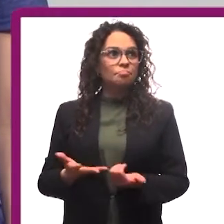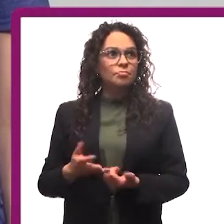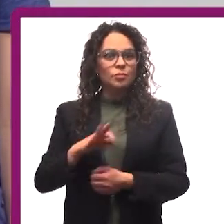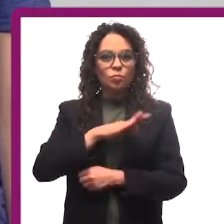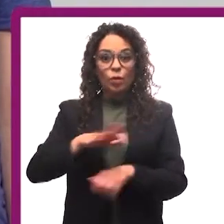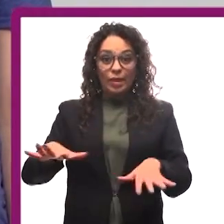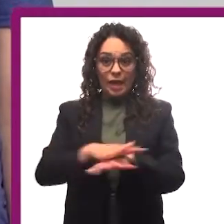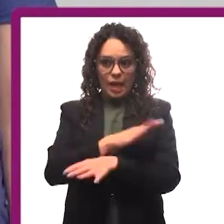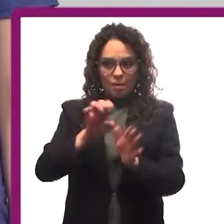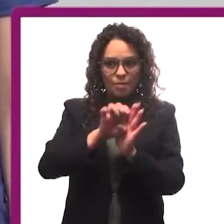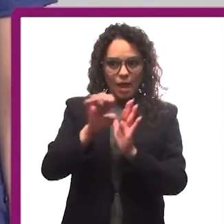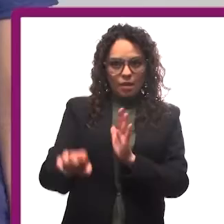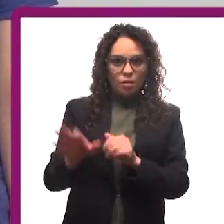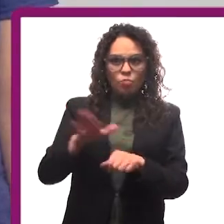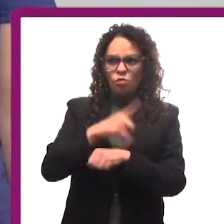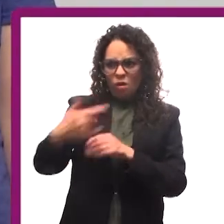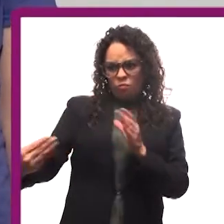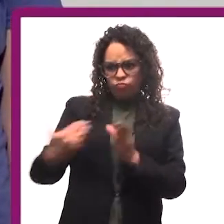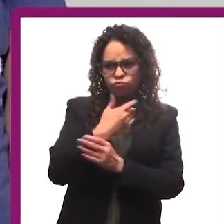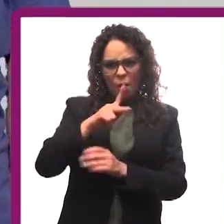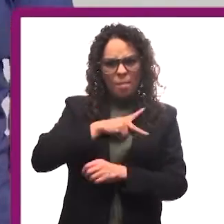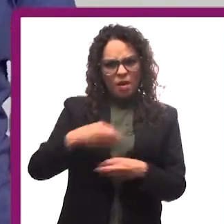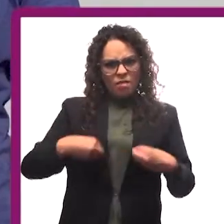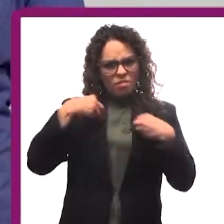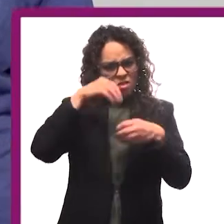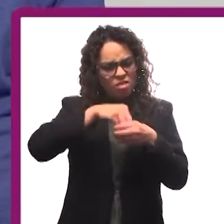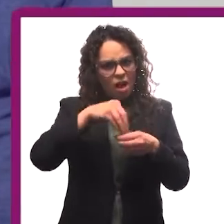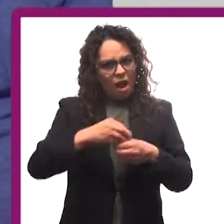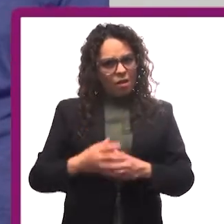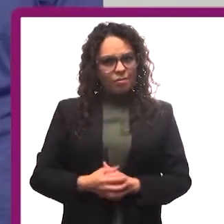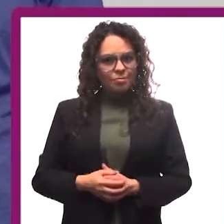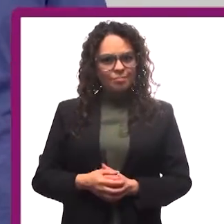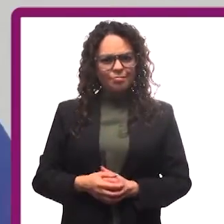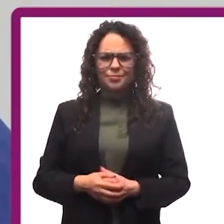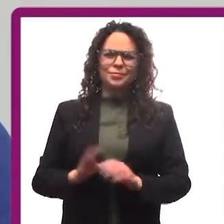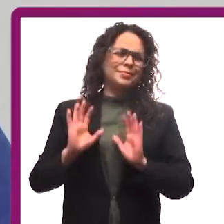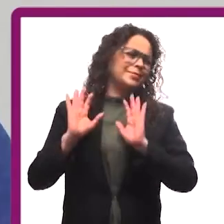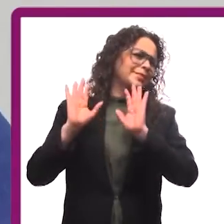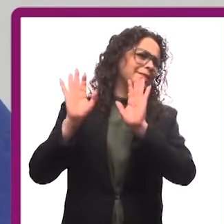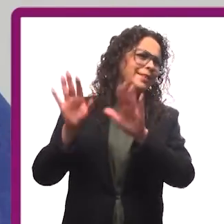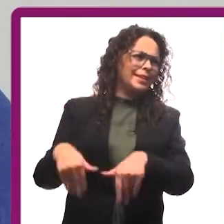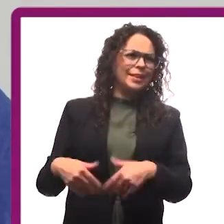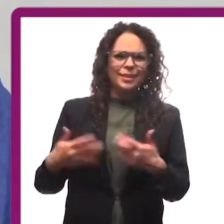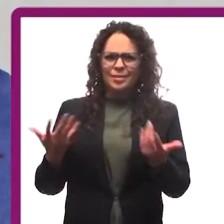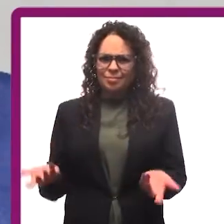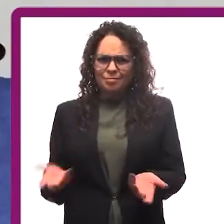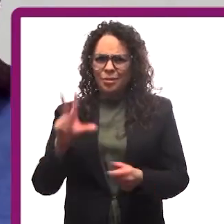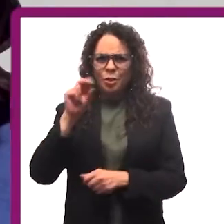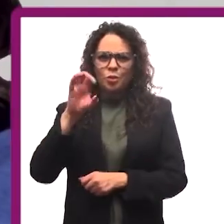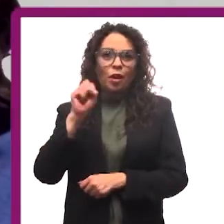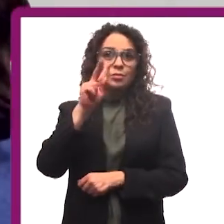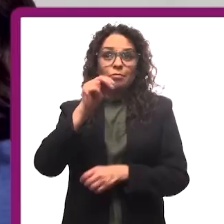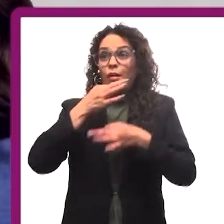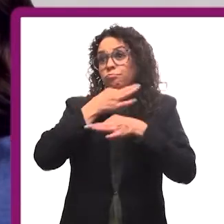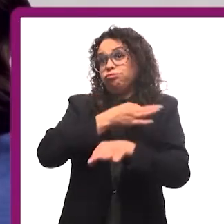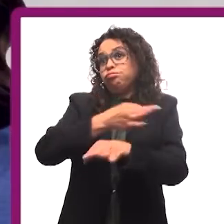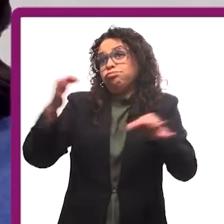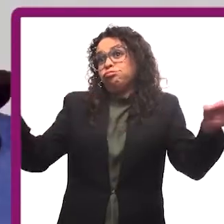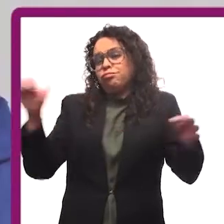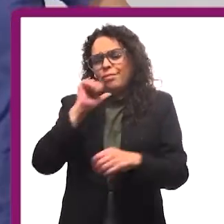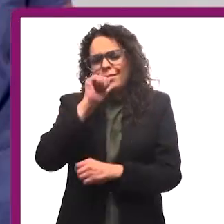¿Podríamos cambiar de ejemplo? Están invadiendo mi privacidad. Ay, no, hombre, ni que esto fuera cadena nacional.